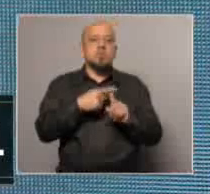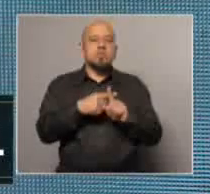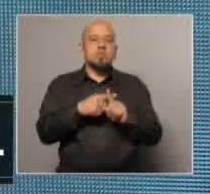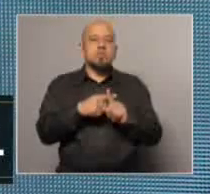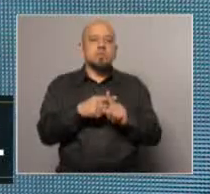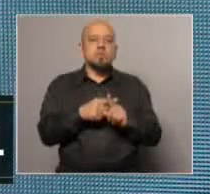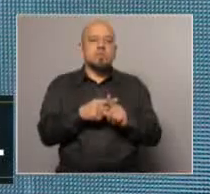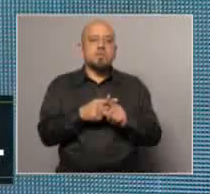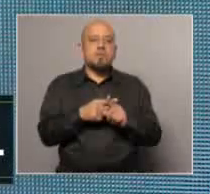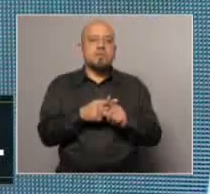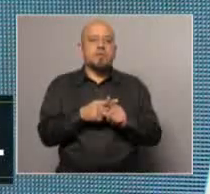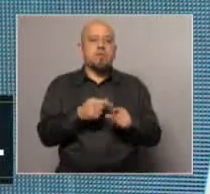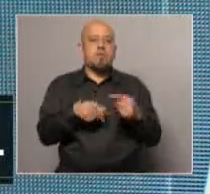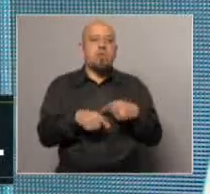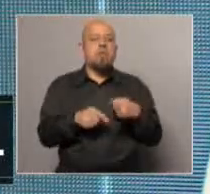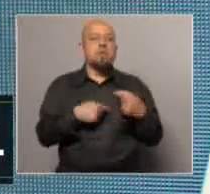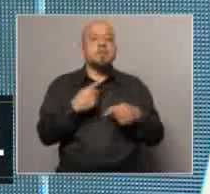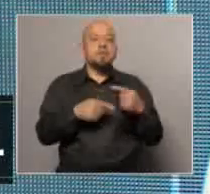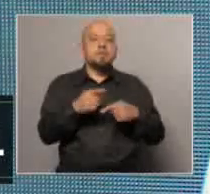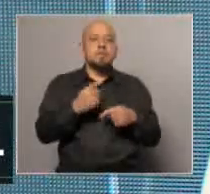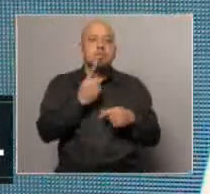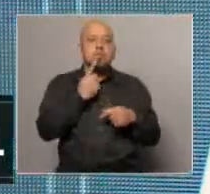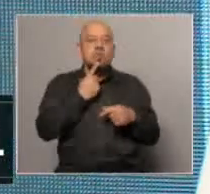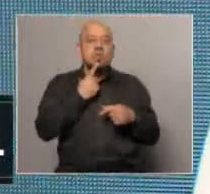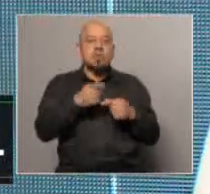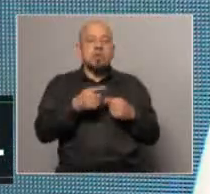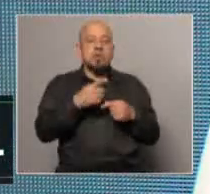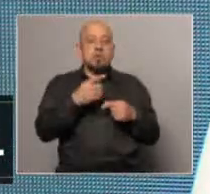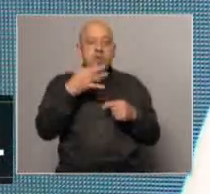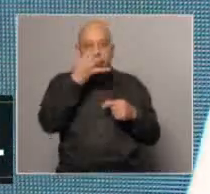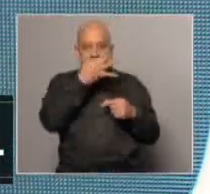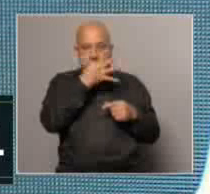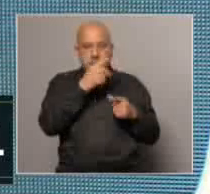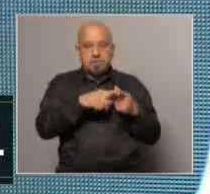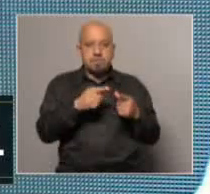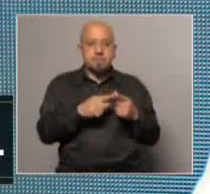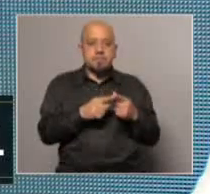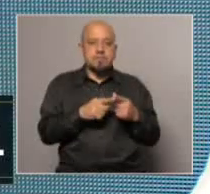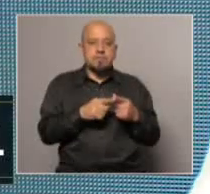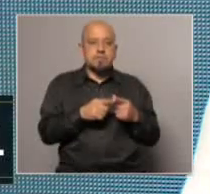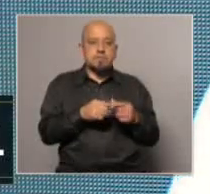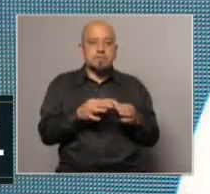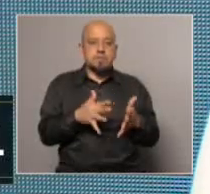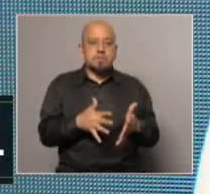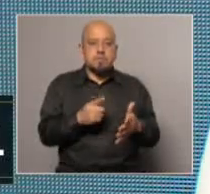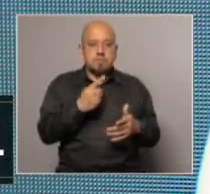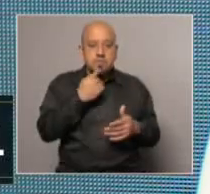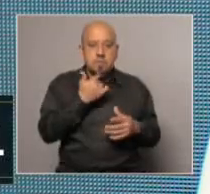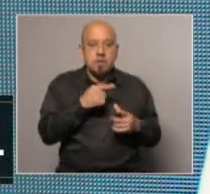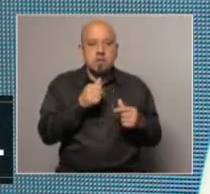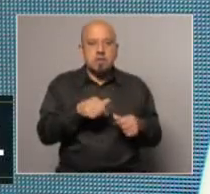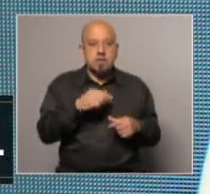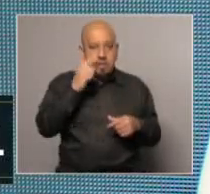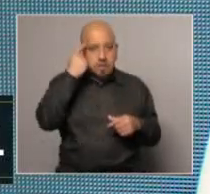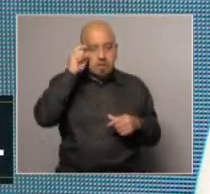desarrollo de una continuidad de la política sobre drogas que venía de los gobiernos anteriores, que tiene que ver con, por ejemplo, bueno, esta